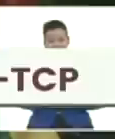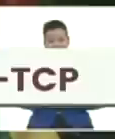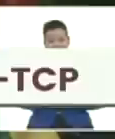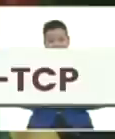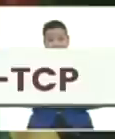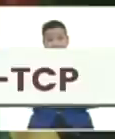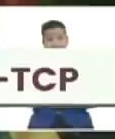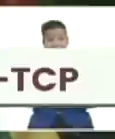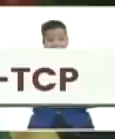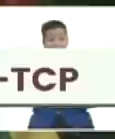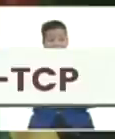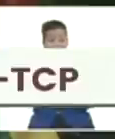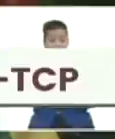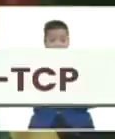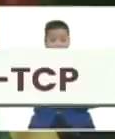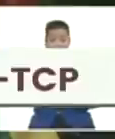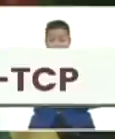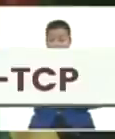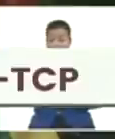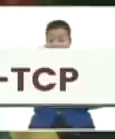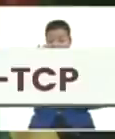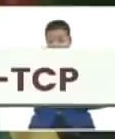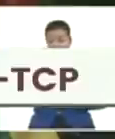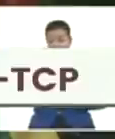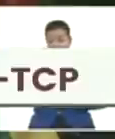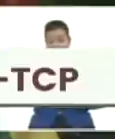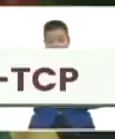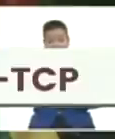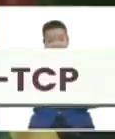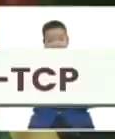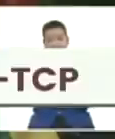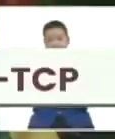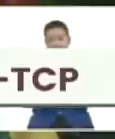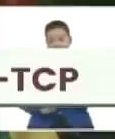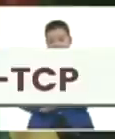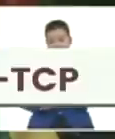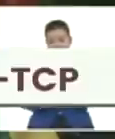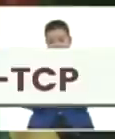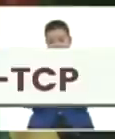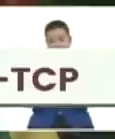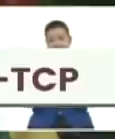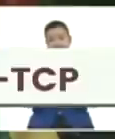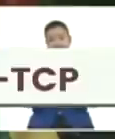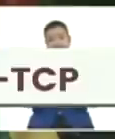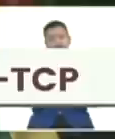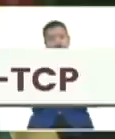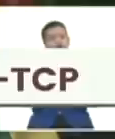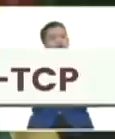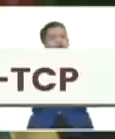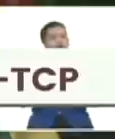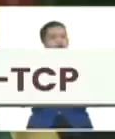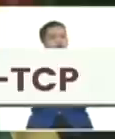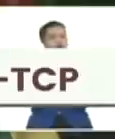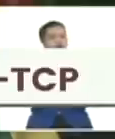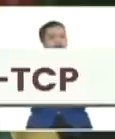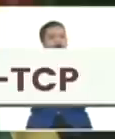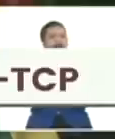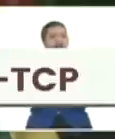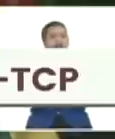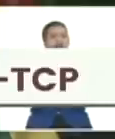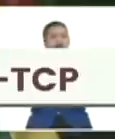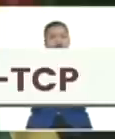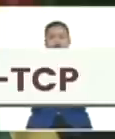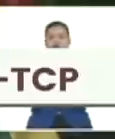carta de Jamaica, la unidad no nos vendrá por pródigos divinos, sino por efectos